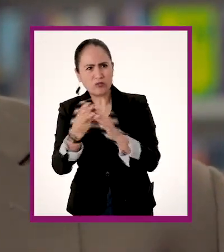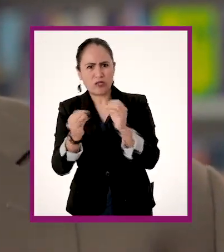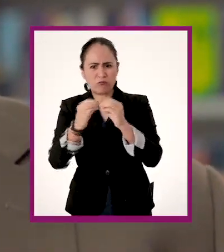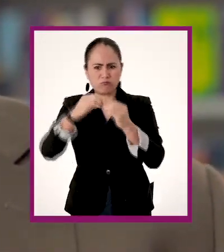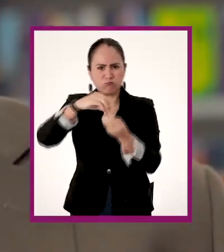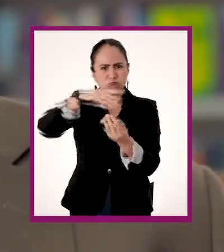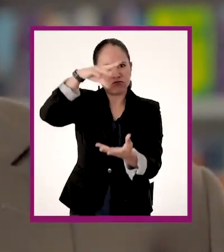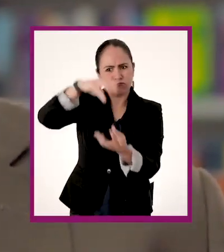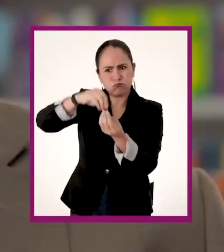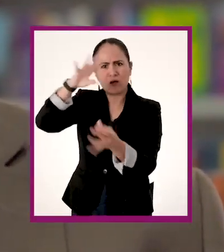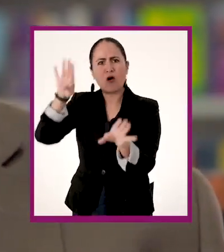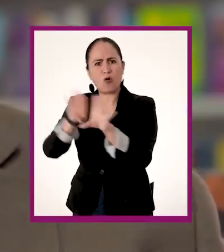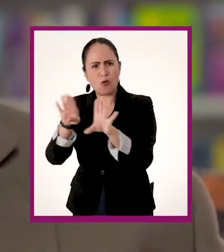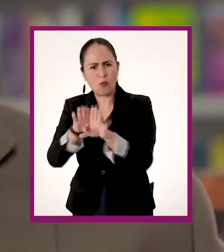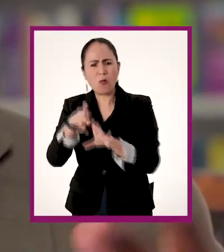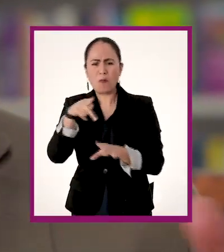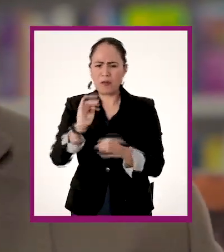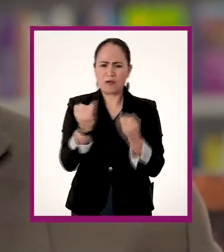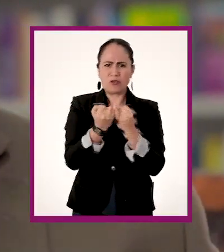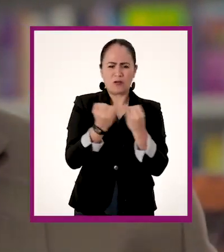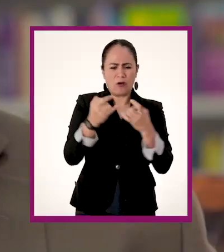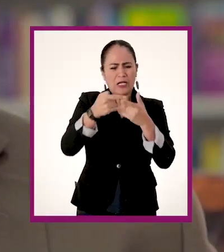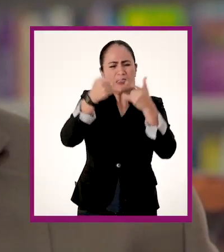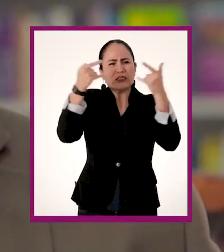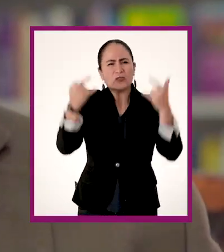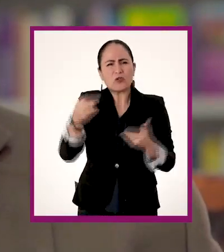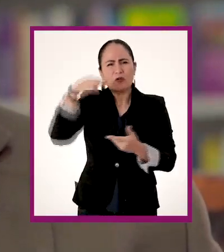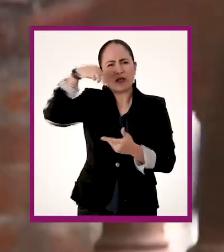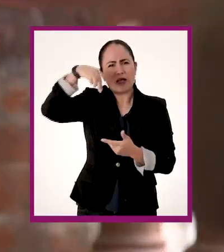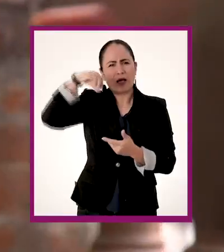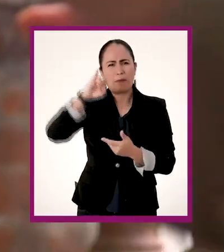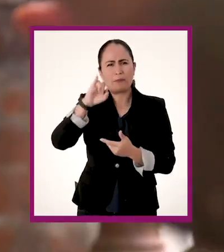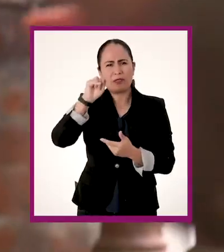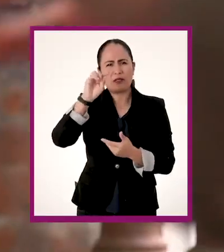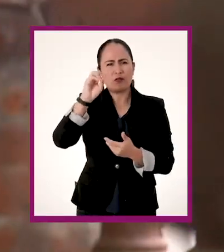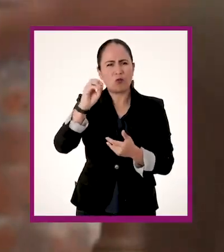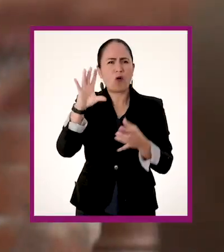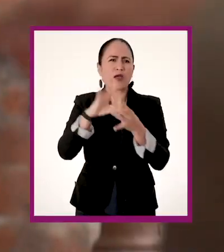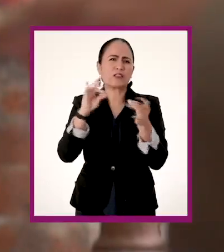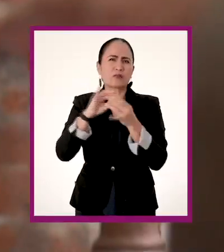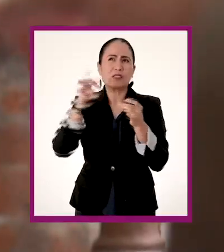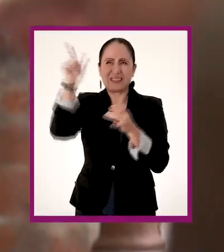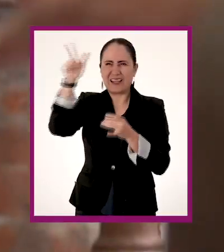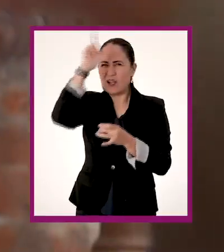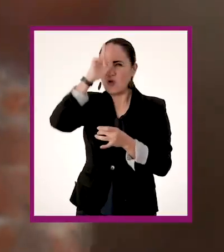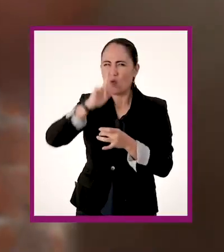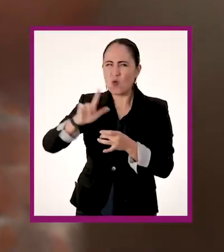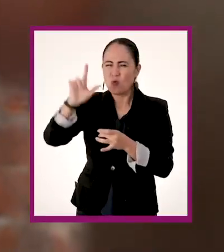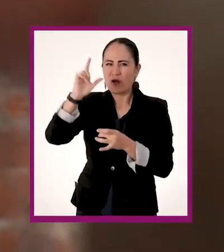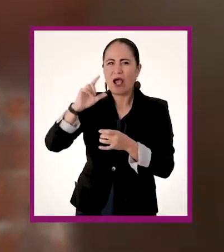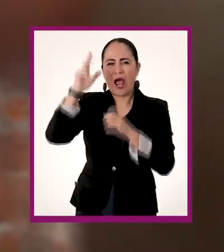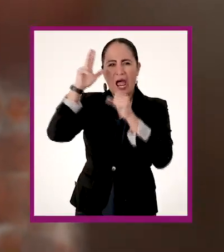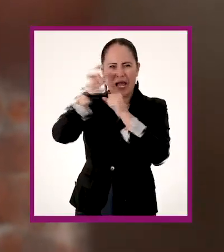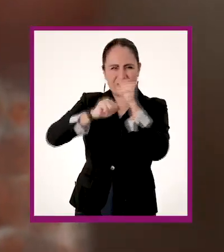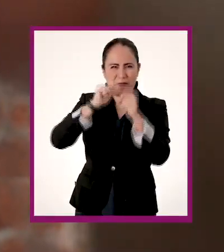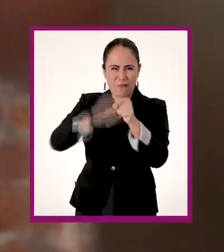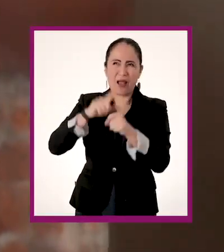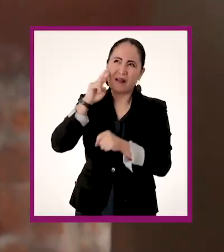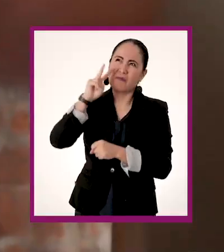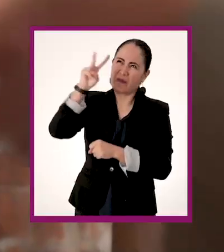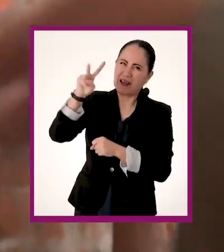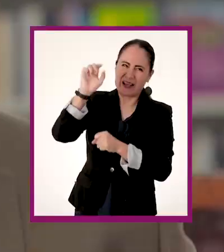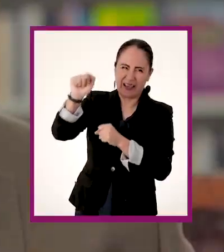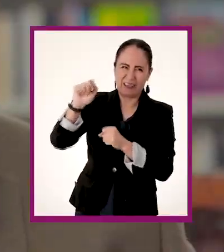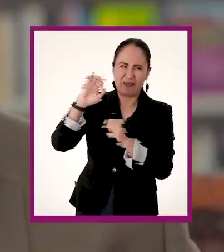ciencia explica el universo, la filosofía también, la religión a su manera nos dice por qué las cosas son como